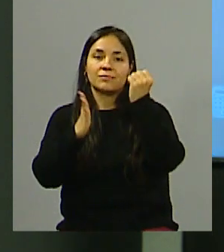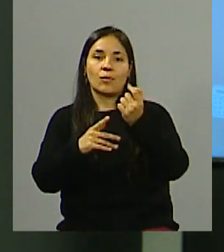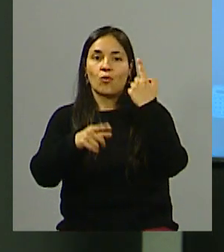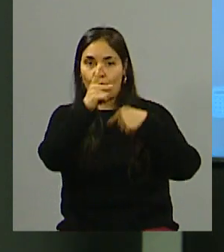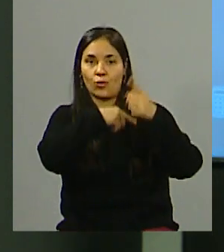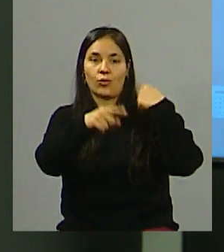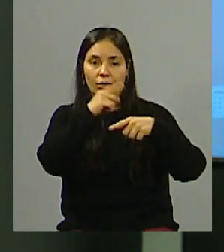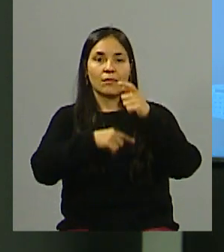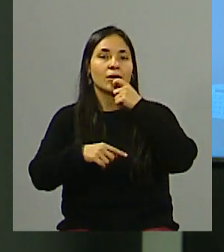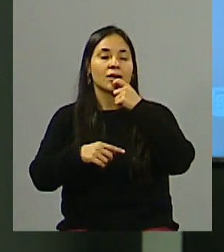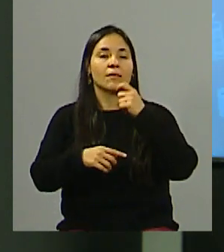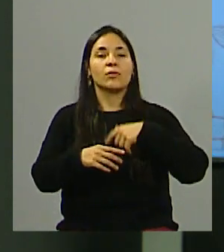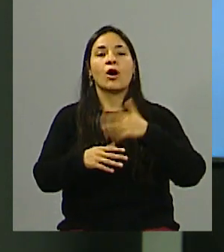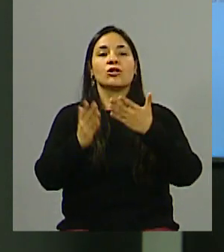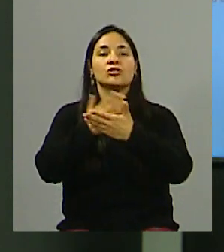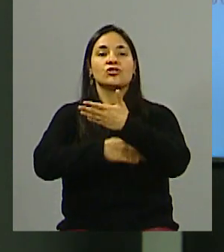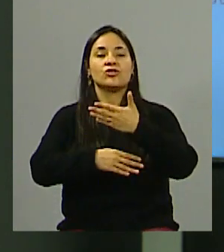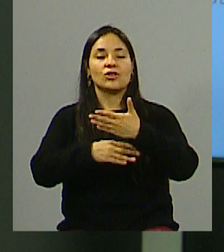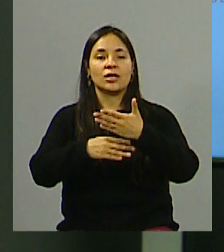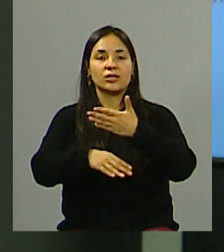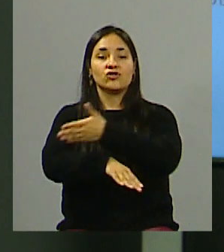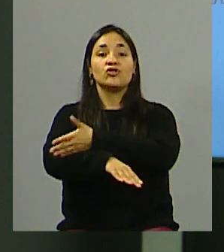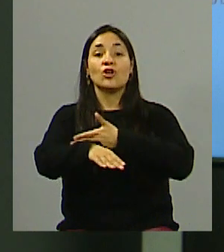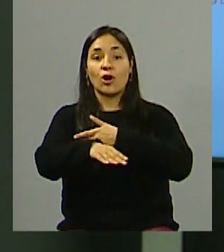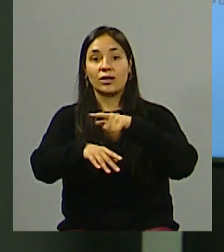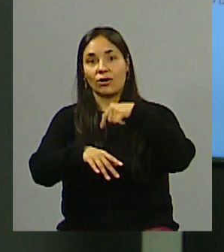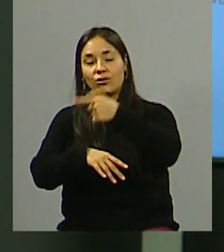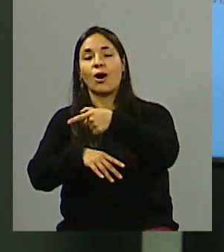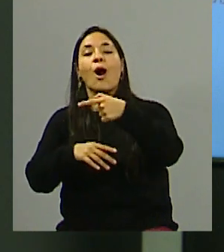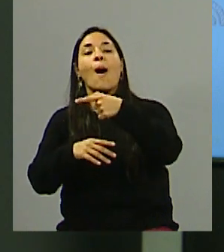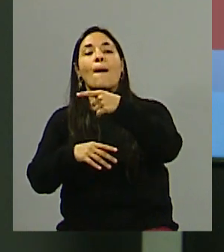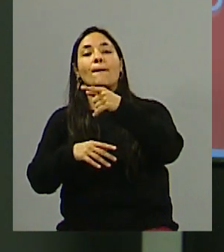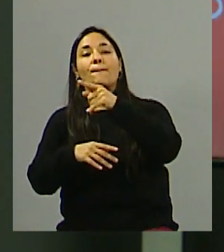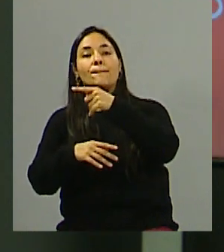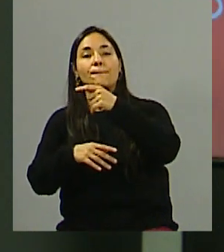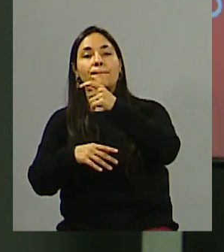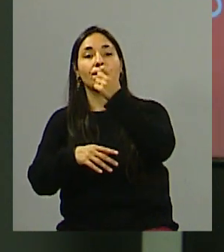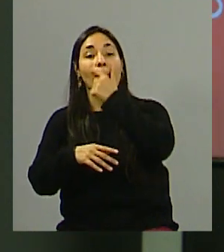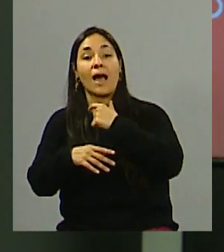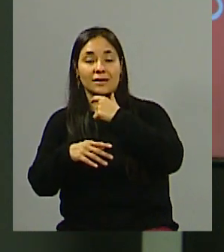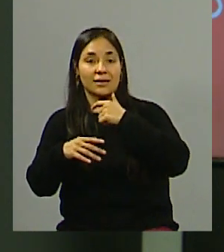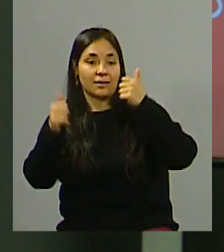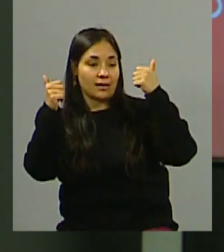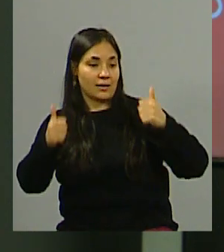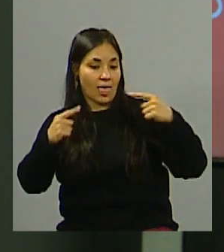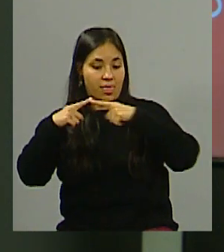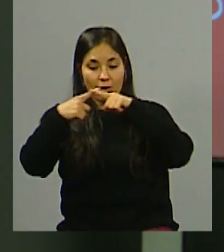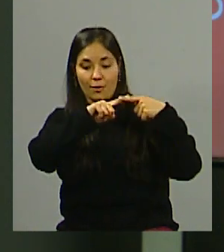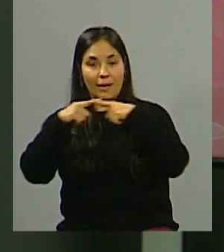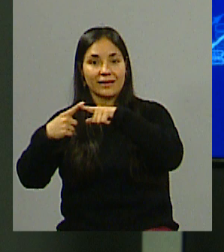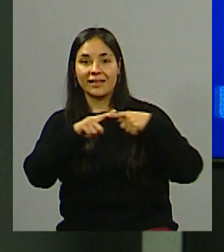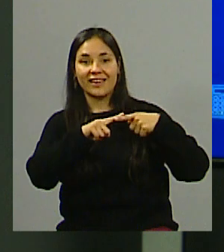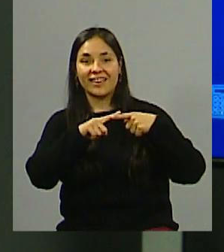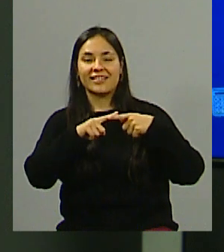de Daniel Scioli con Mauricio Macri, y frases que quedaron, incluso se convirtieron en meme. ¿Eso también puede jugar a favor,